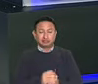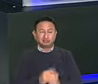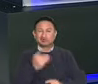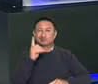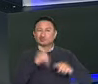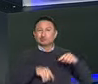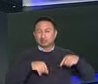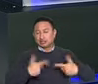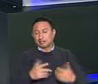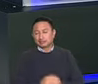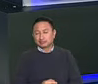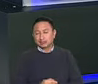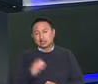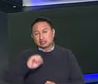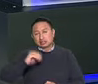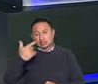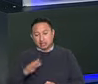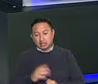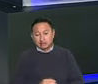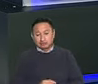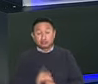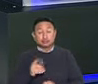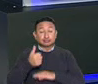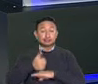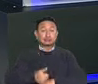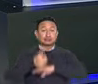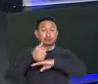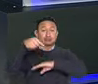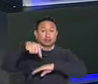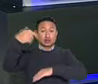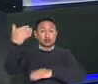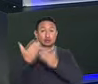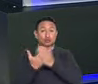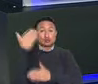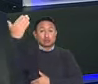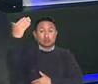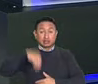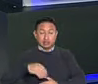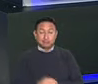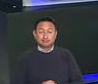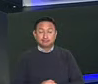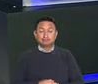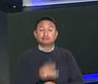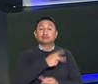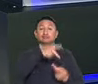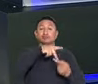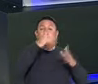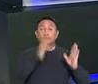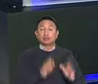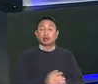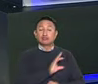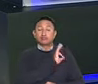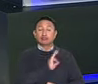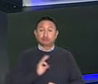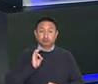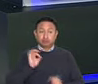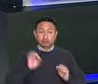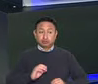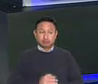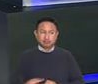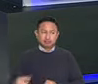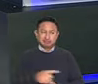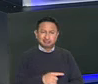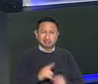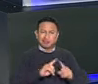Freyle. Así que virtualmente deberían estar ya en otro proceso, obviamente de la prefectura de Pichincha con Paola Pavón. Tampoco